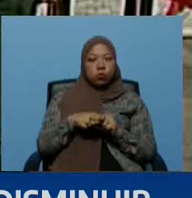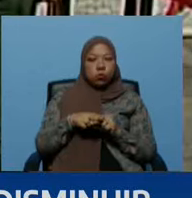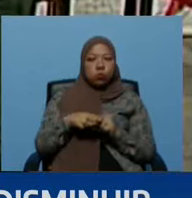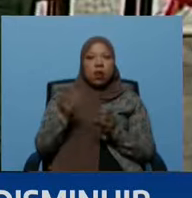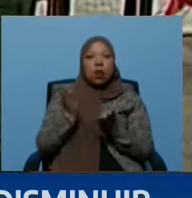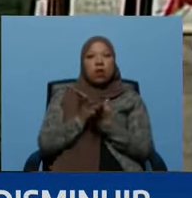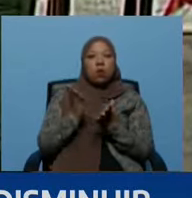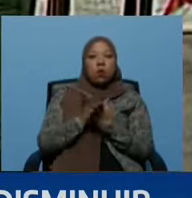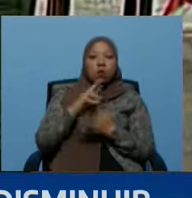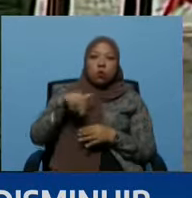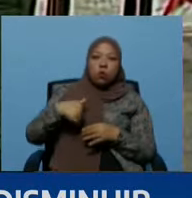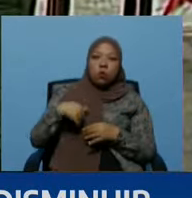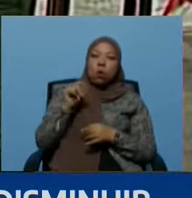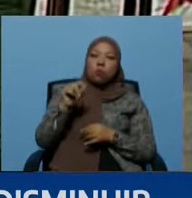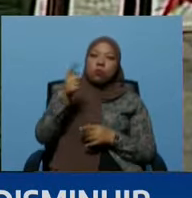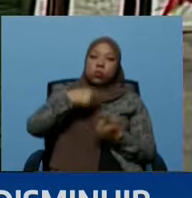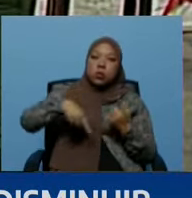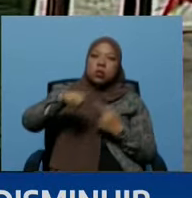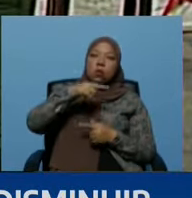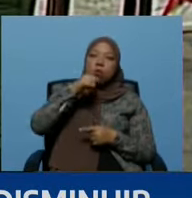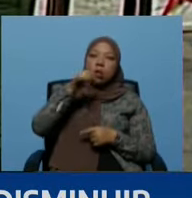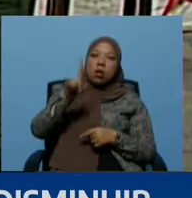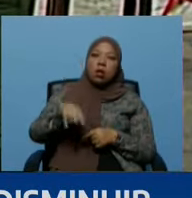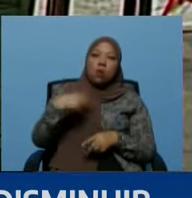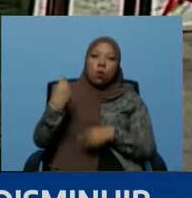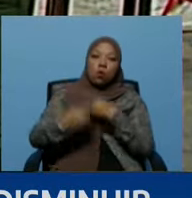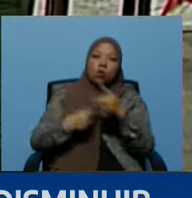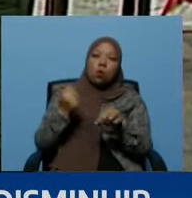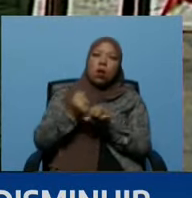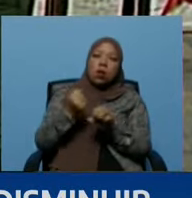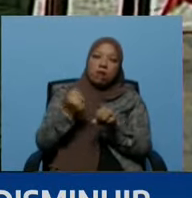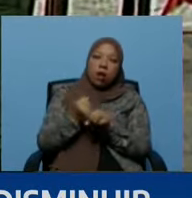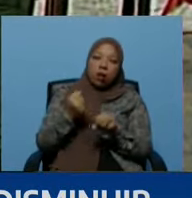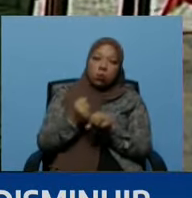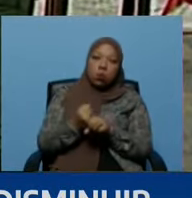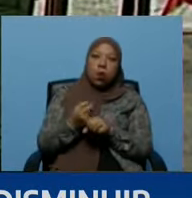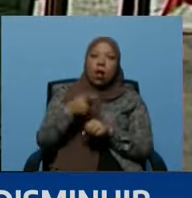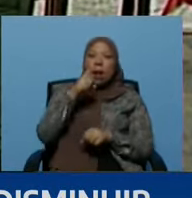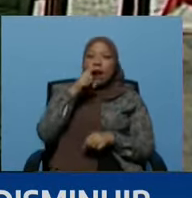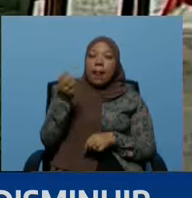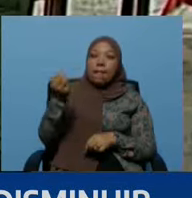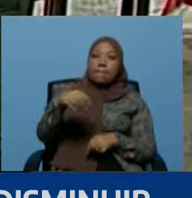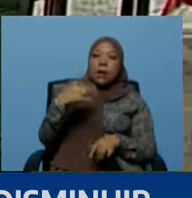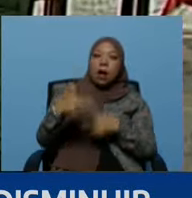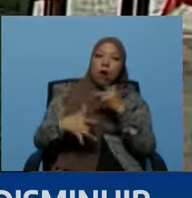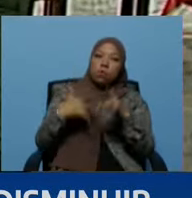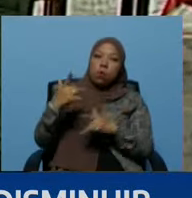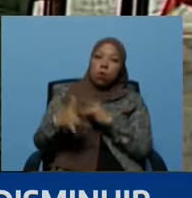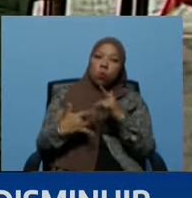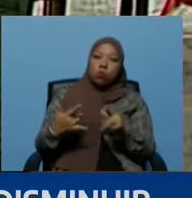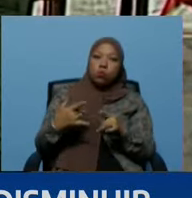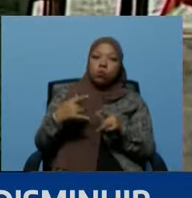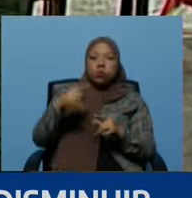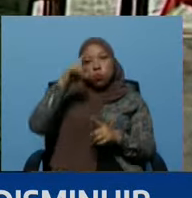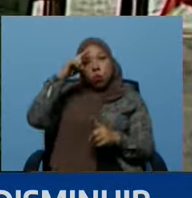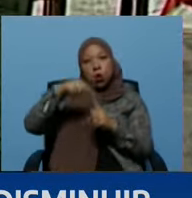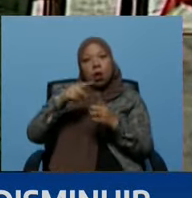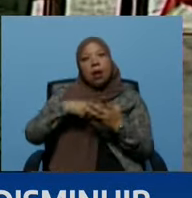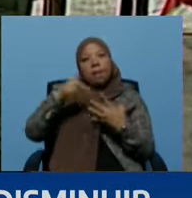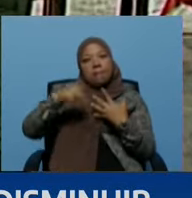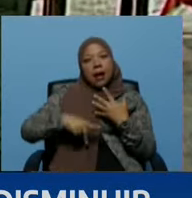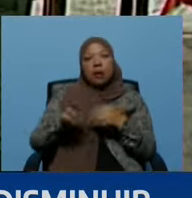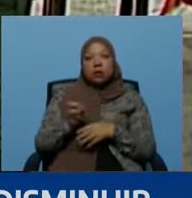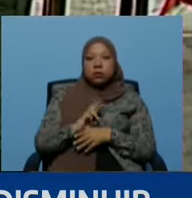la escuela de nuestro punto y círculo, han venido trabajando y hemos venido con ellos haciendo este gran plan